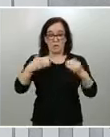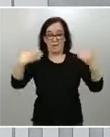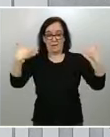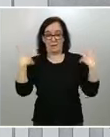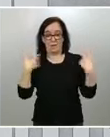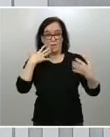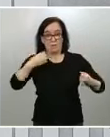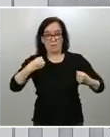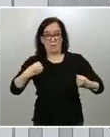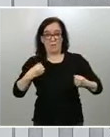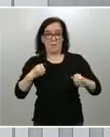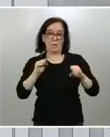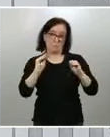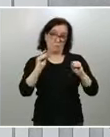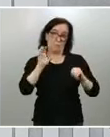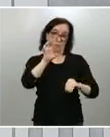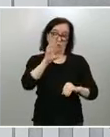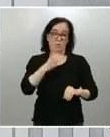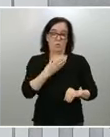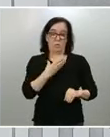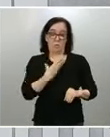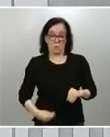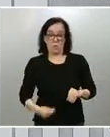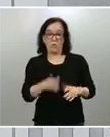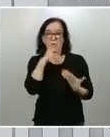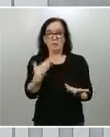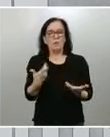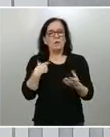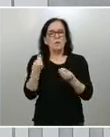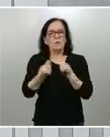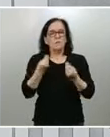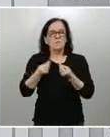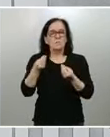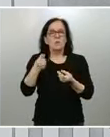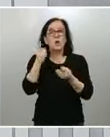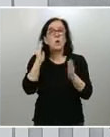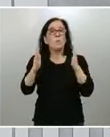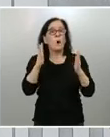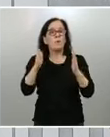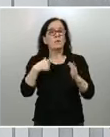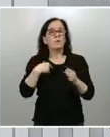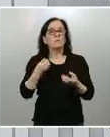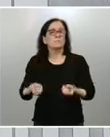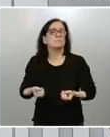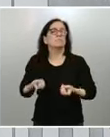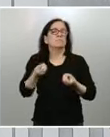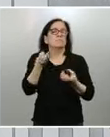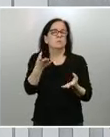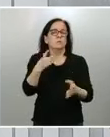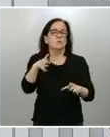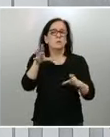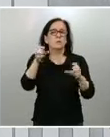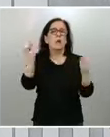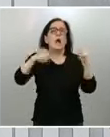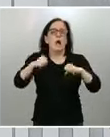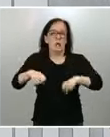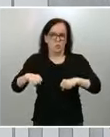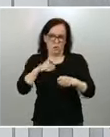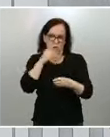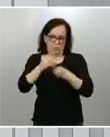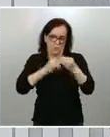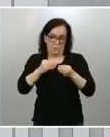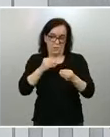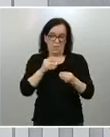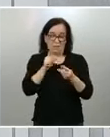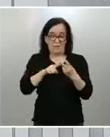autónoma de murcia las valoraremos conjuntamente y en su momento daremos a conocer las decisiones que podamos adoptar en ese sentido respecto a las altas